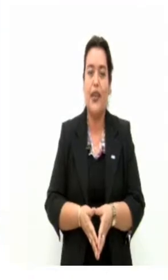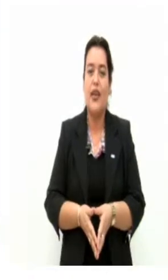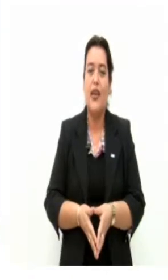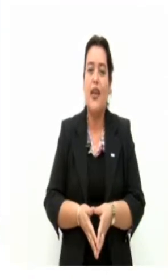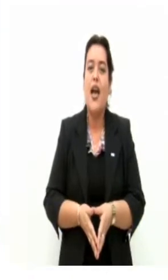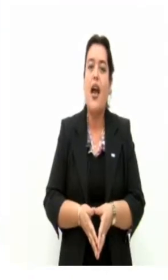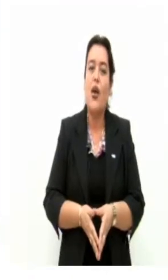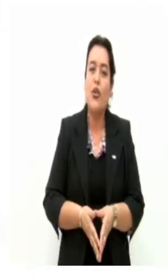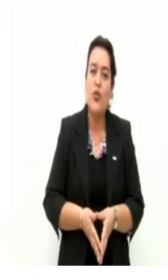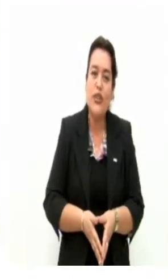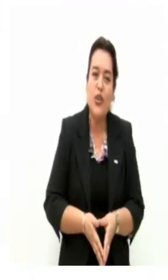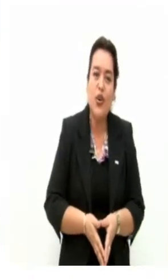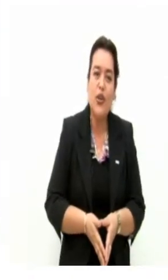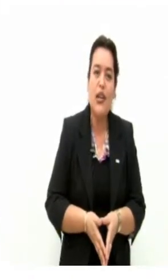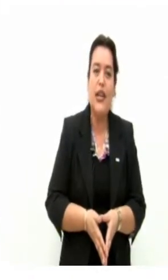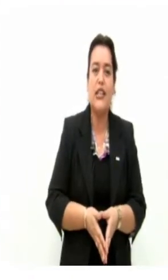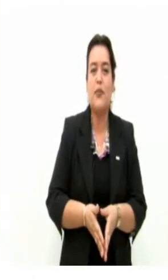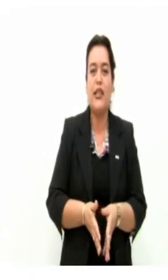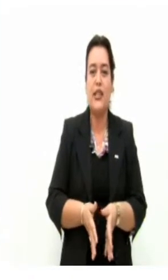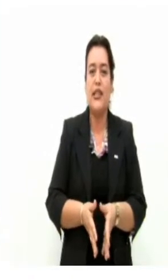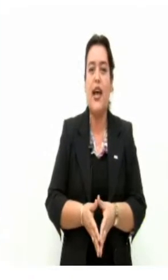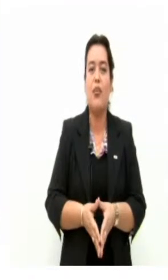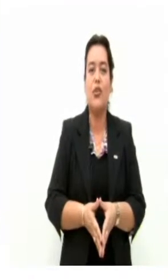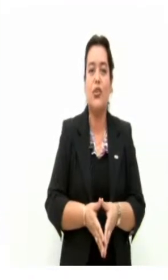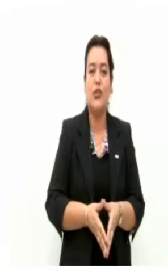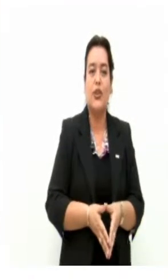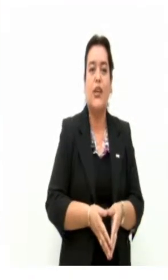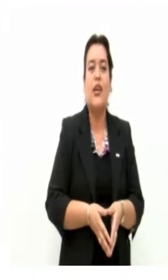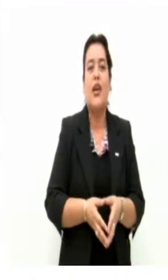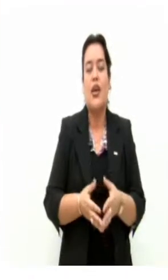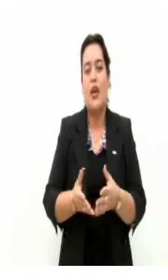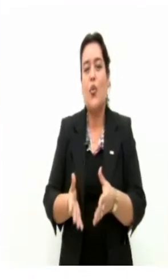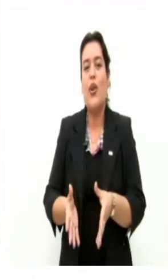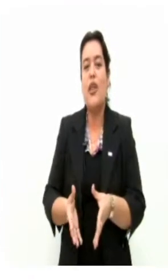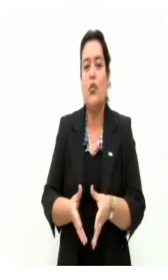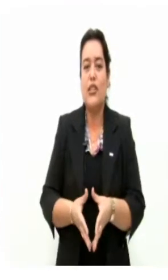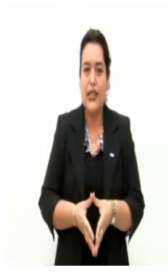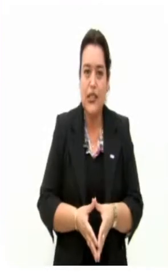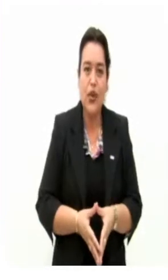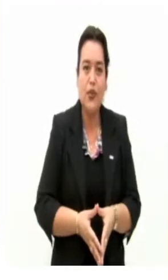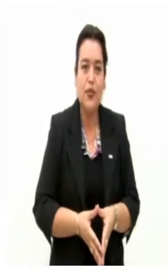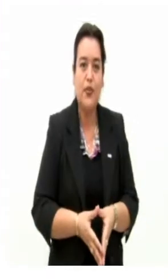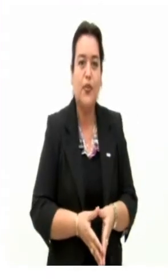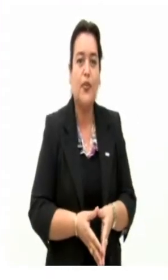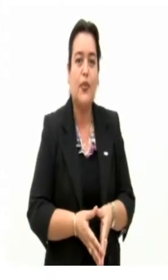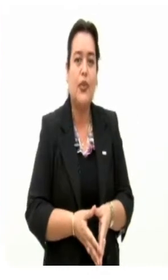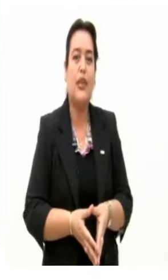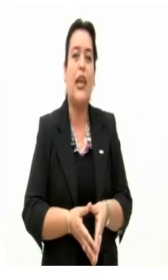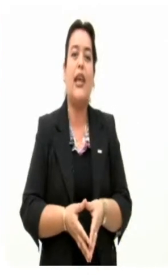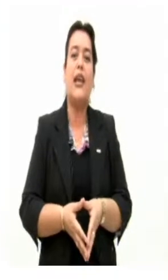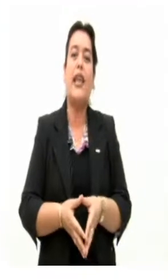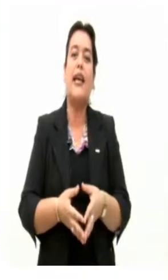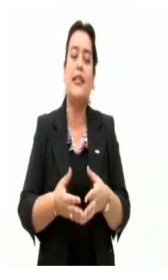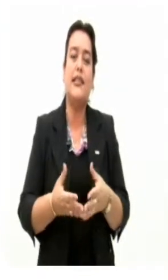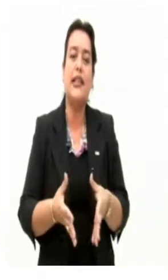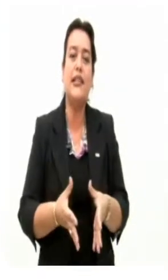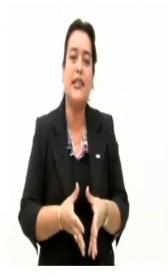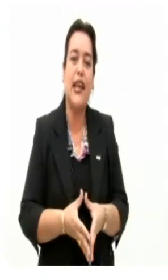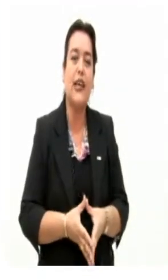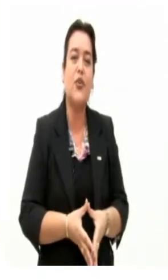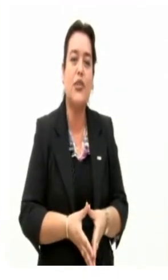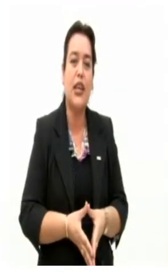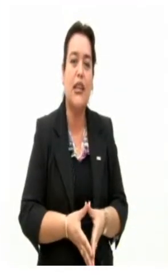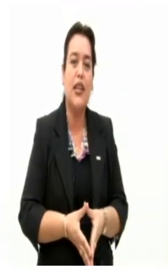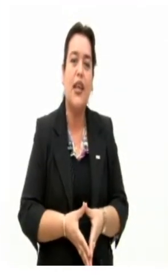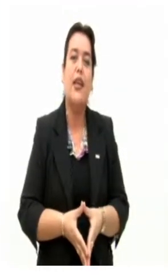de su carrera. A continuación, les presentamos una demostración de